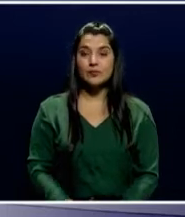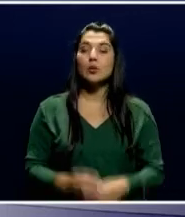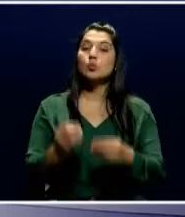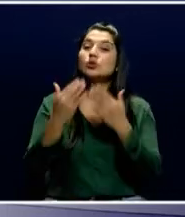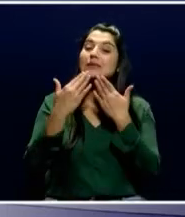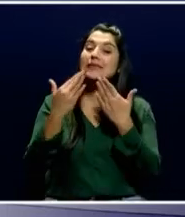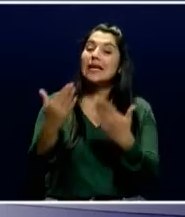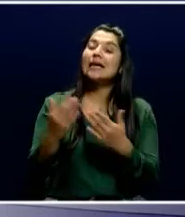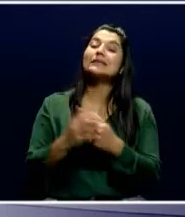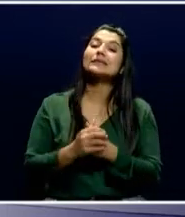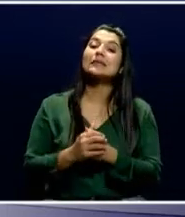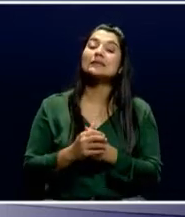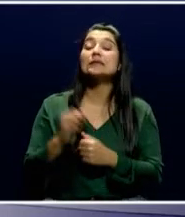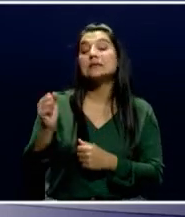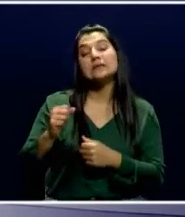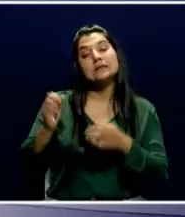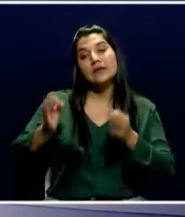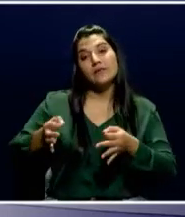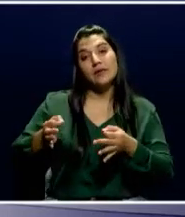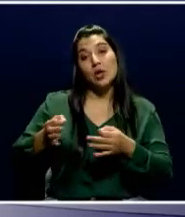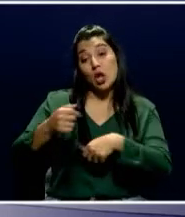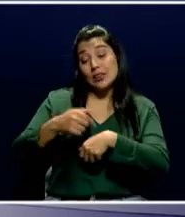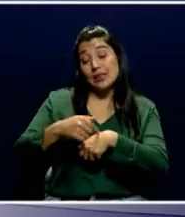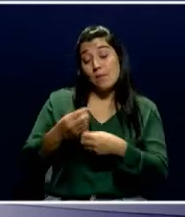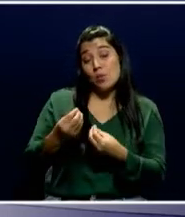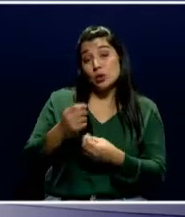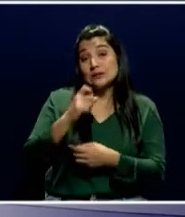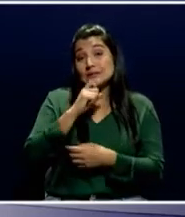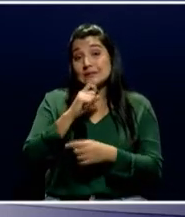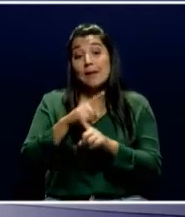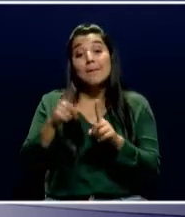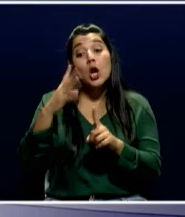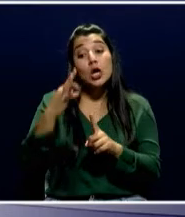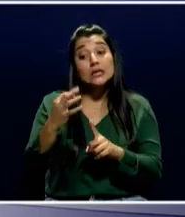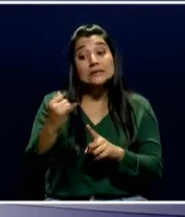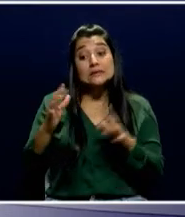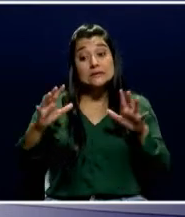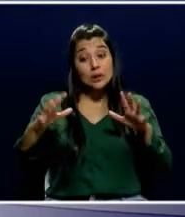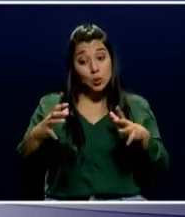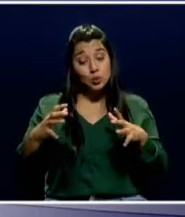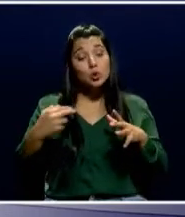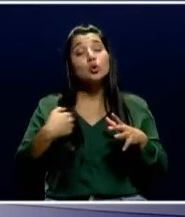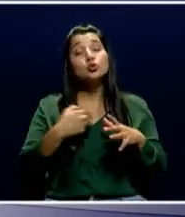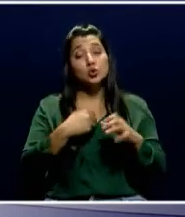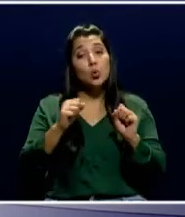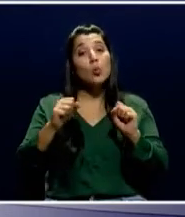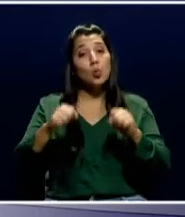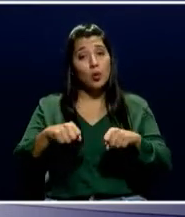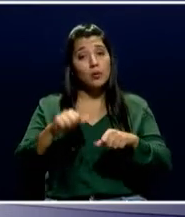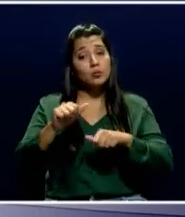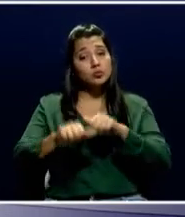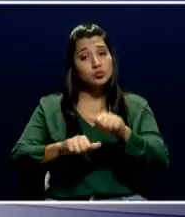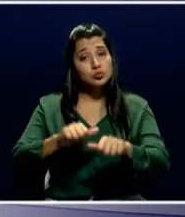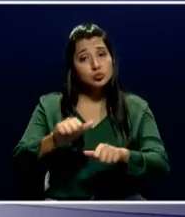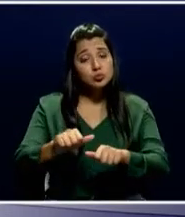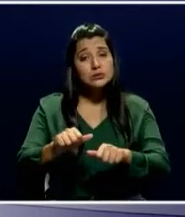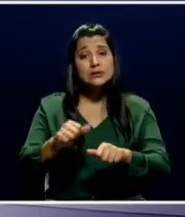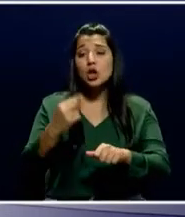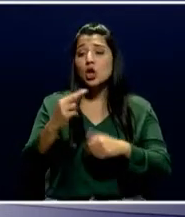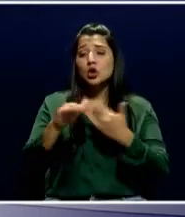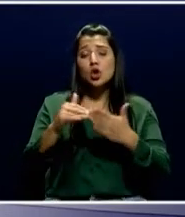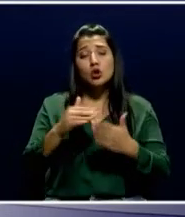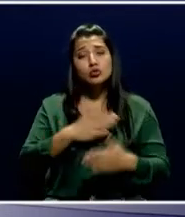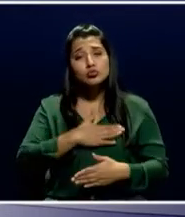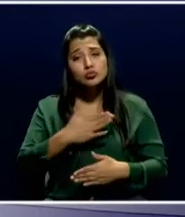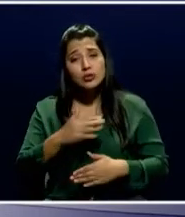Muchísimas gracias, definitivamente. Tiempos convulsos, pero creo que juntos y juntas podemos salir de esto poniendo nuestro granito de arena